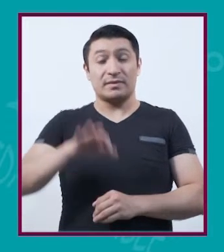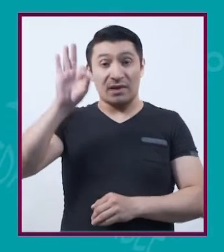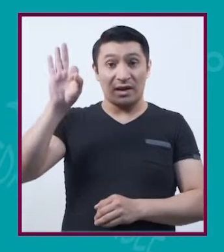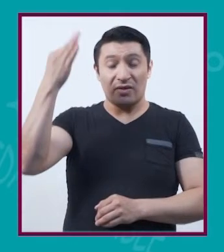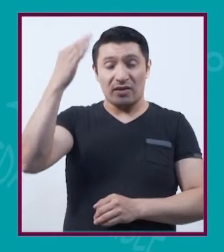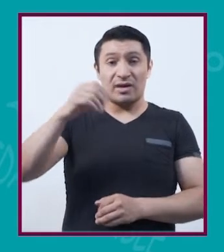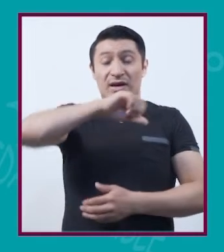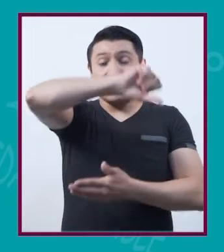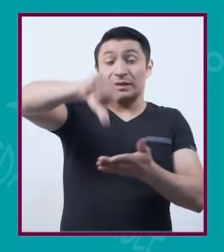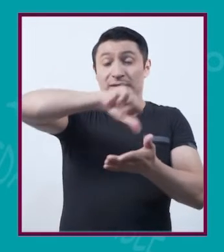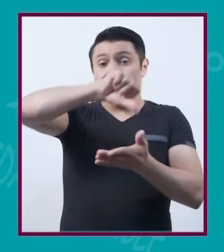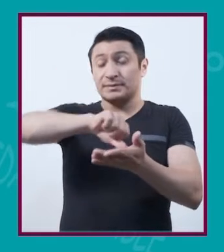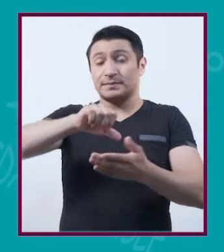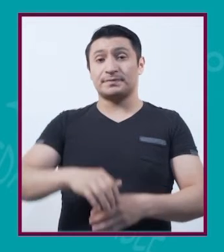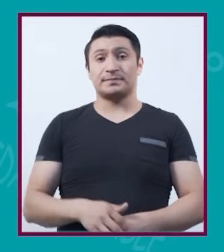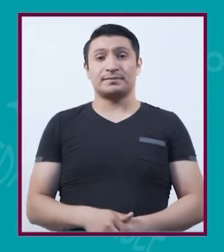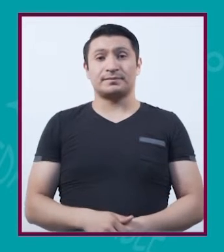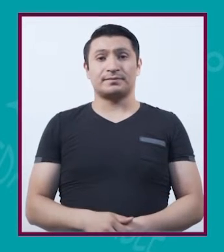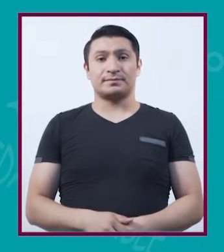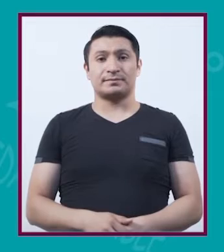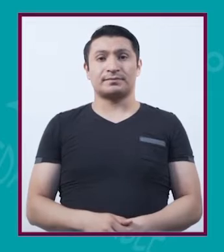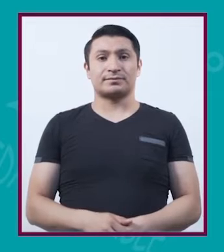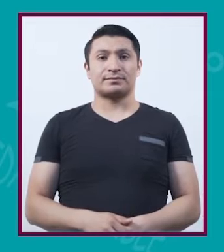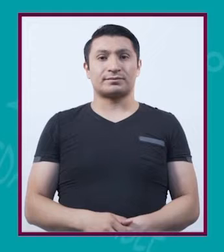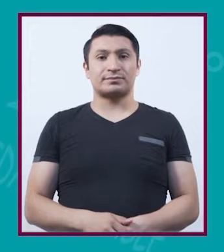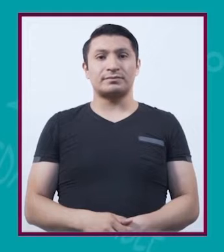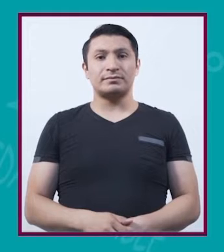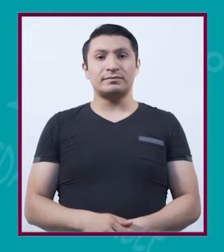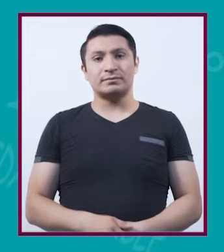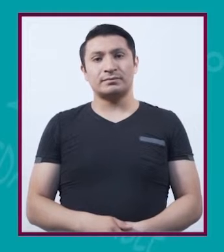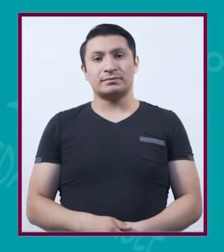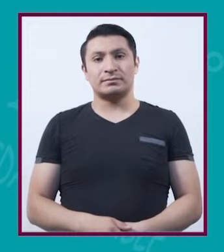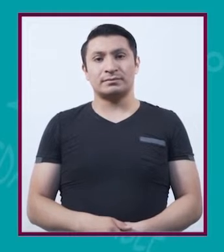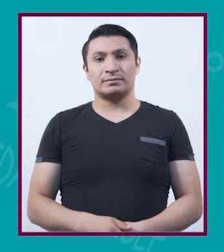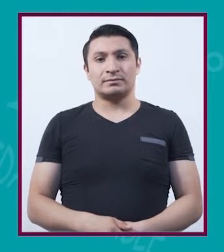XIX, el federalismo y el centralismo.